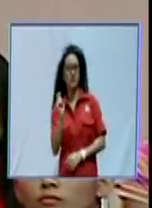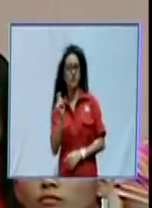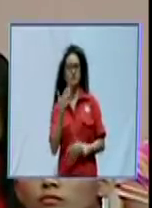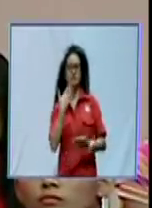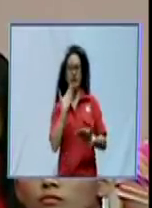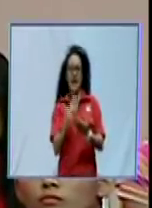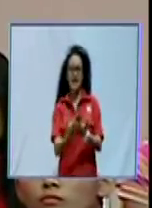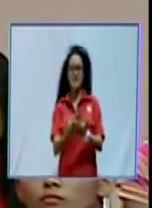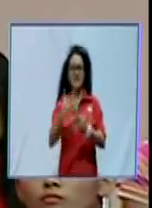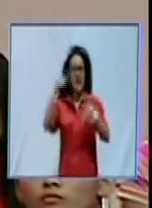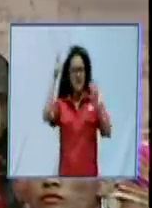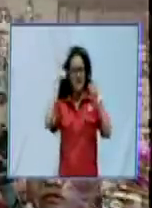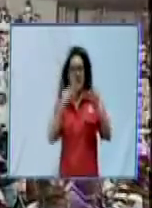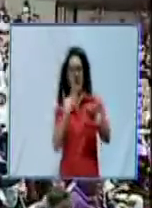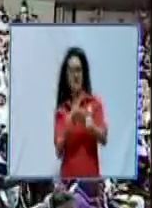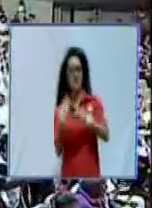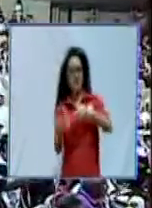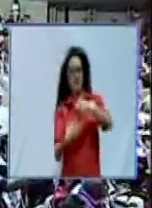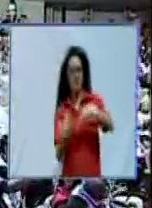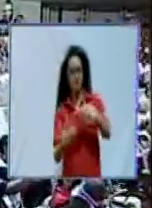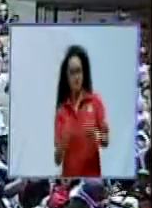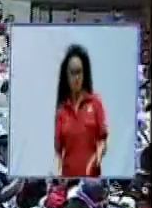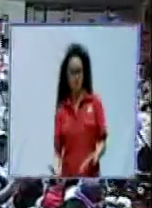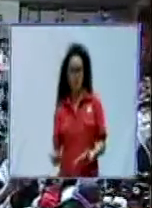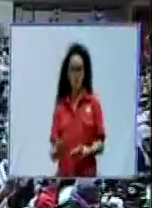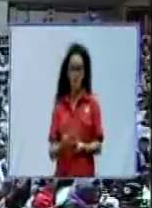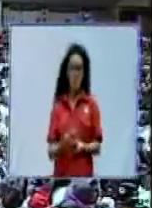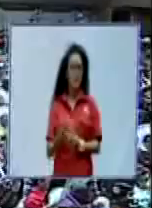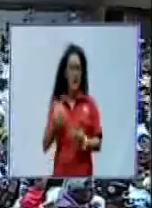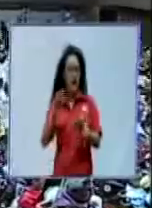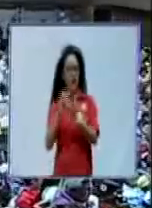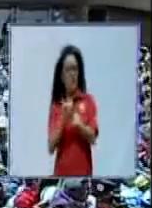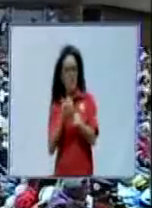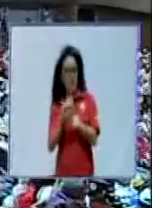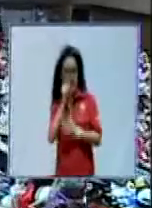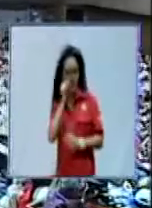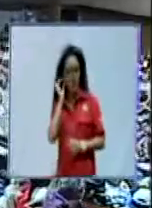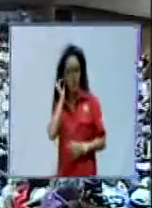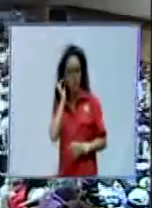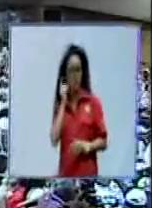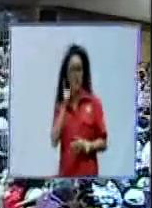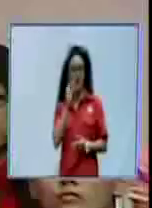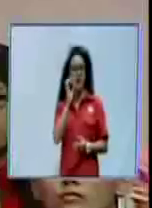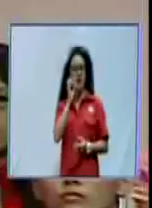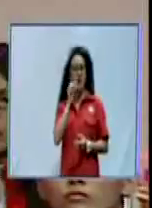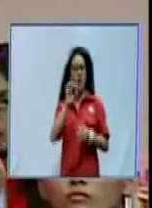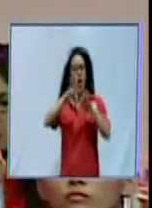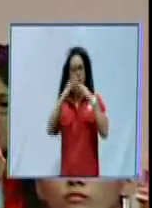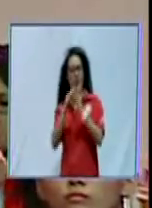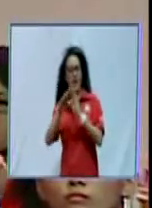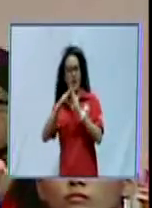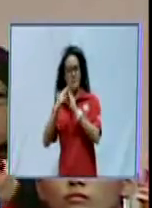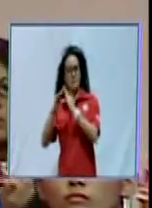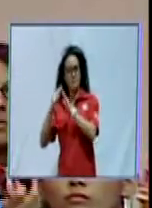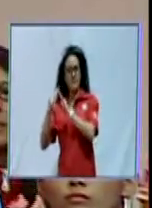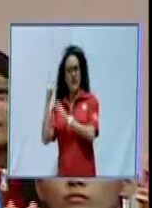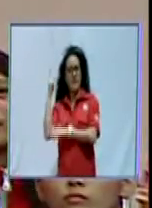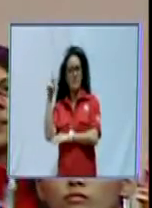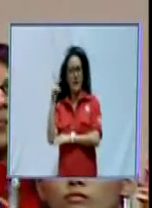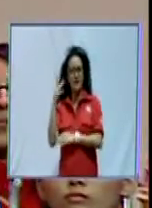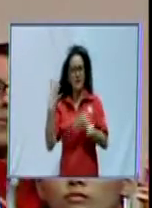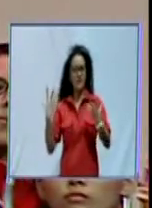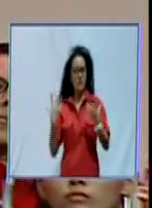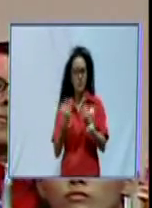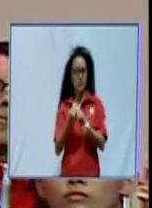Chávez y gracias a la revolución. También tenemos compañeros y compañeras de la misión Hogares de la Patria, del Movimiento de